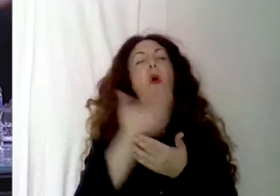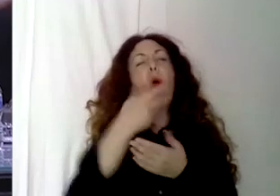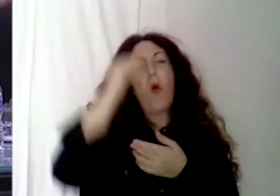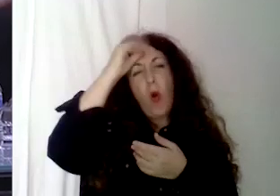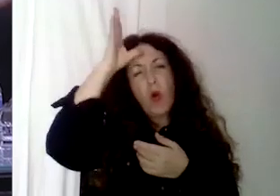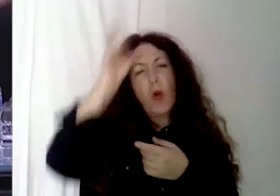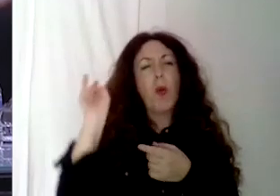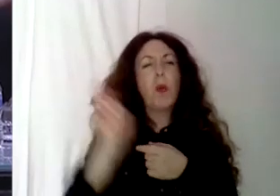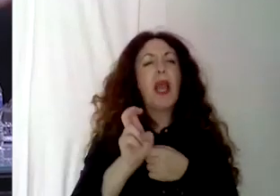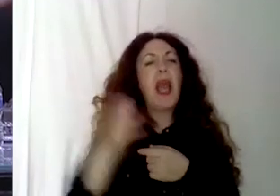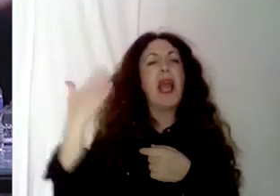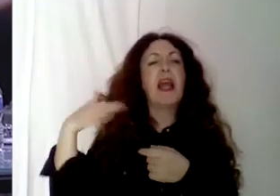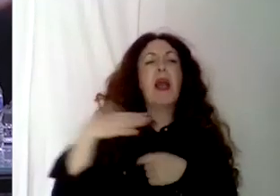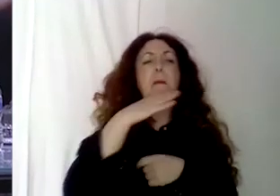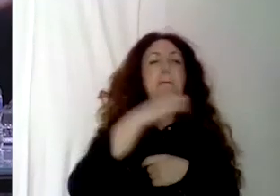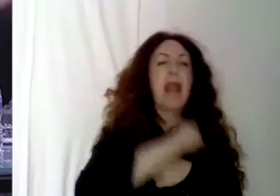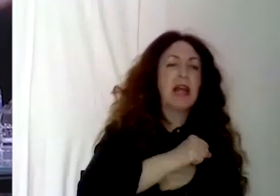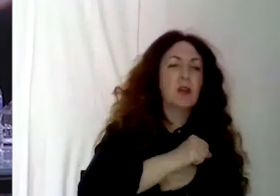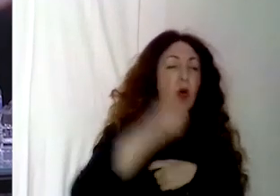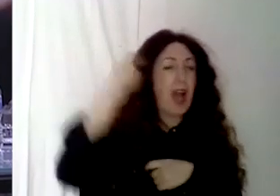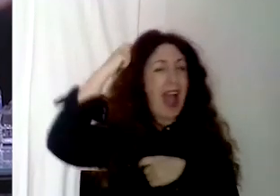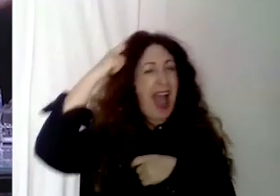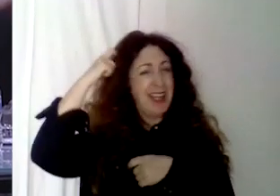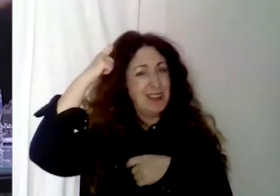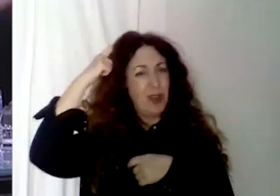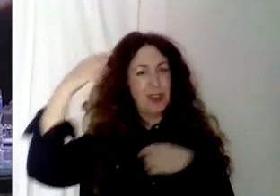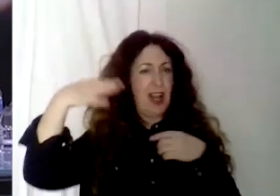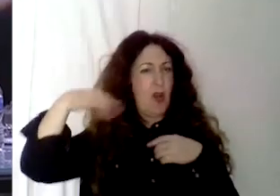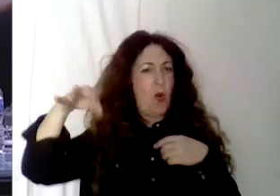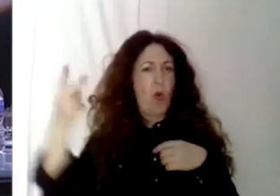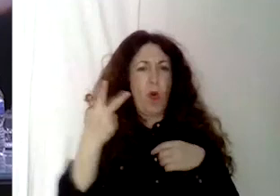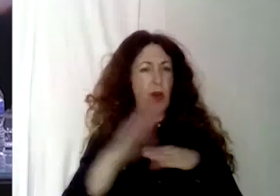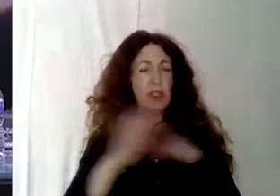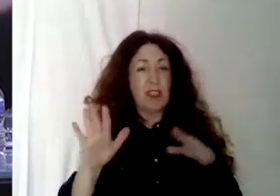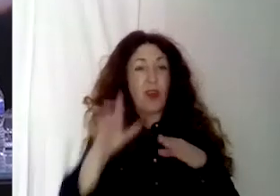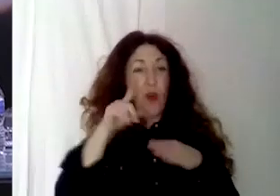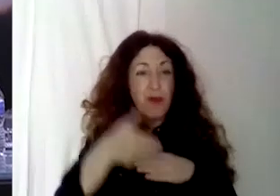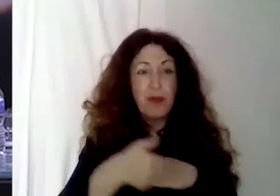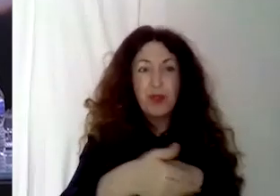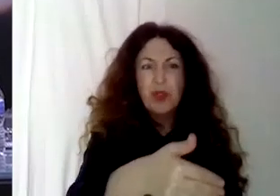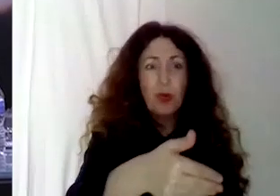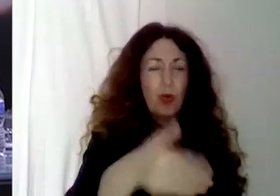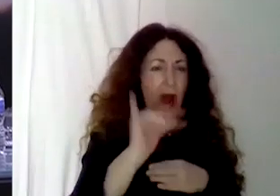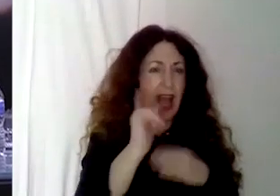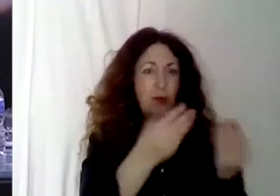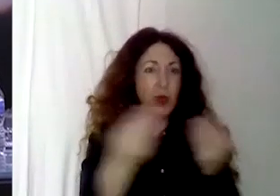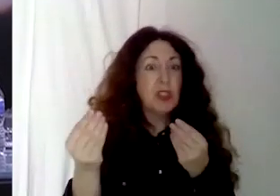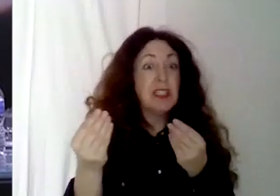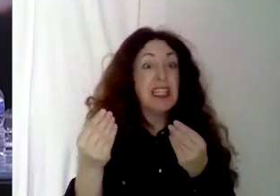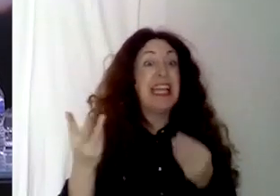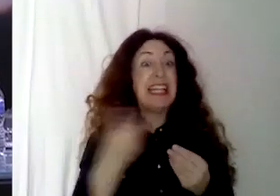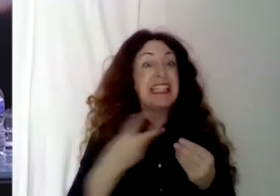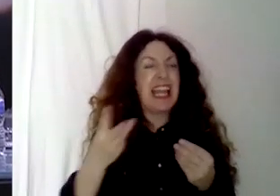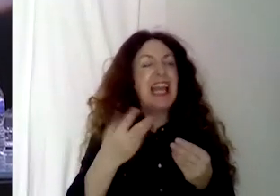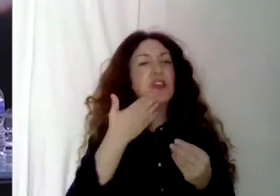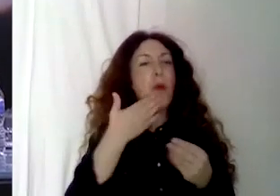El futuro es tremendo y está a la puerta de la... está a sus puertas. Y ellos se atreven a abrir la puerta.